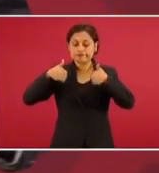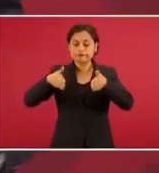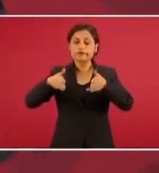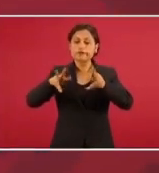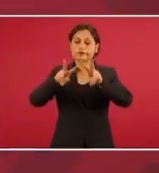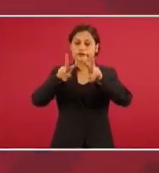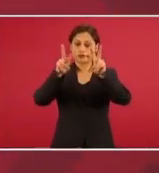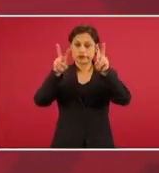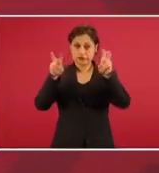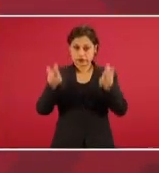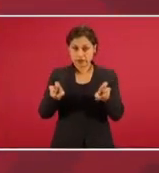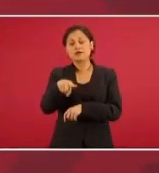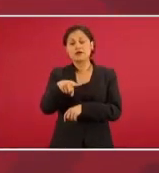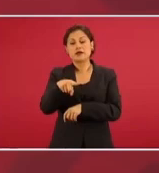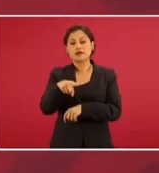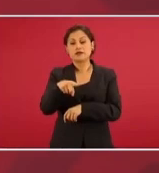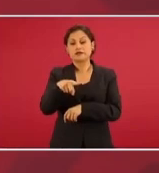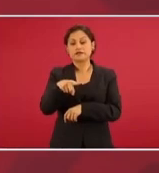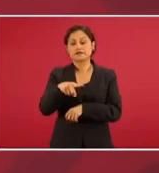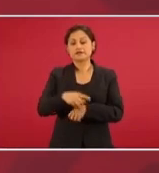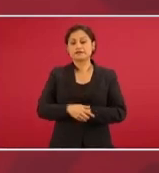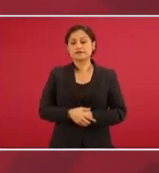podamos conseguir